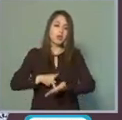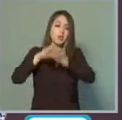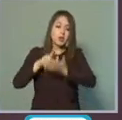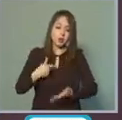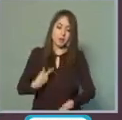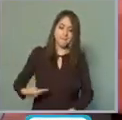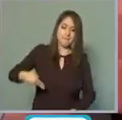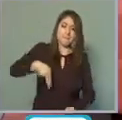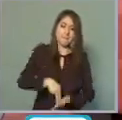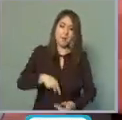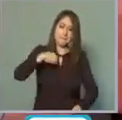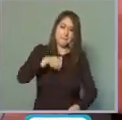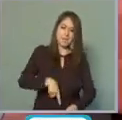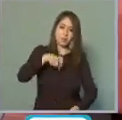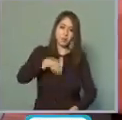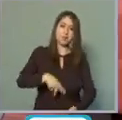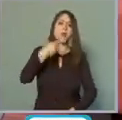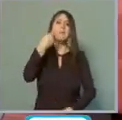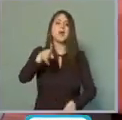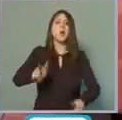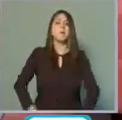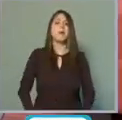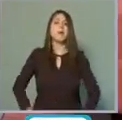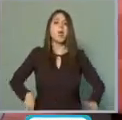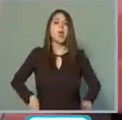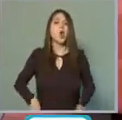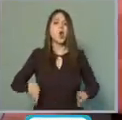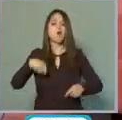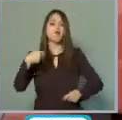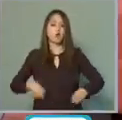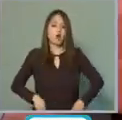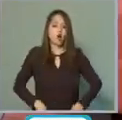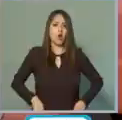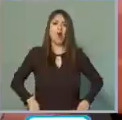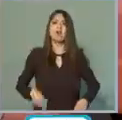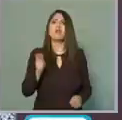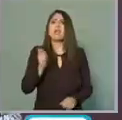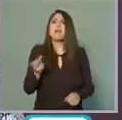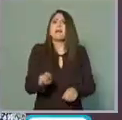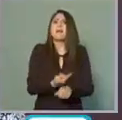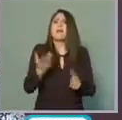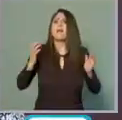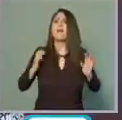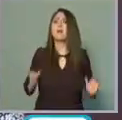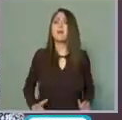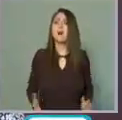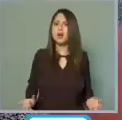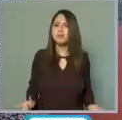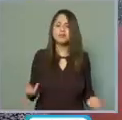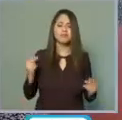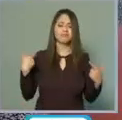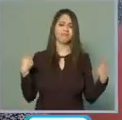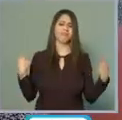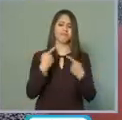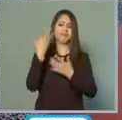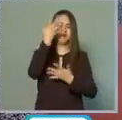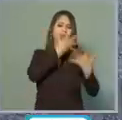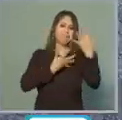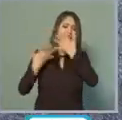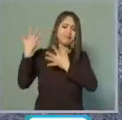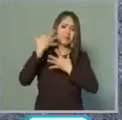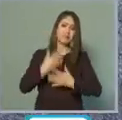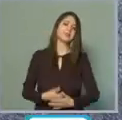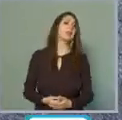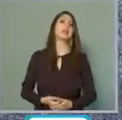pesa y sigo pesando lo mismo, pero ya el pantalón se afloja. ¿Qué pasa con el cuerpo ahí? Eso es muy importante y es a lo que yo me